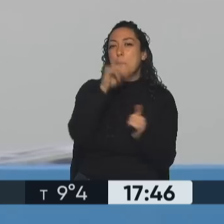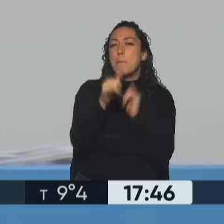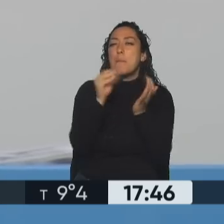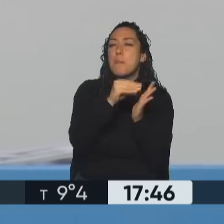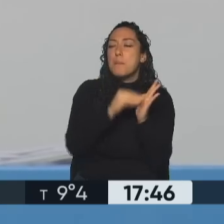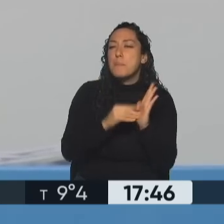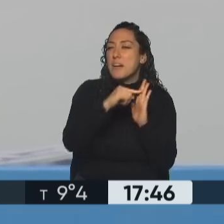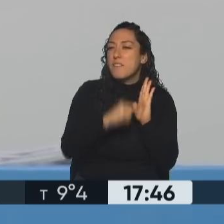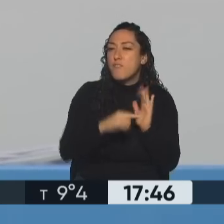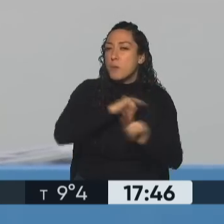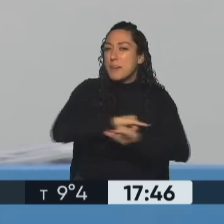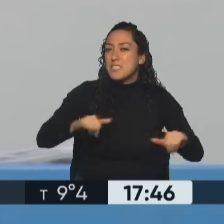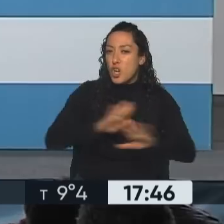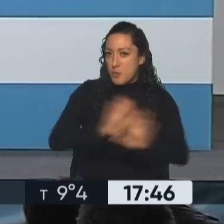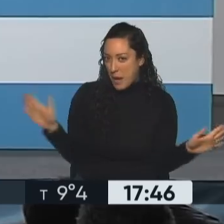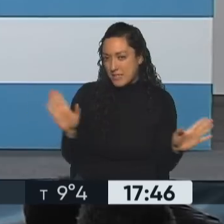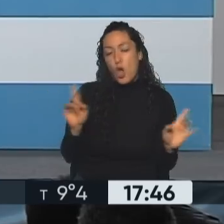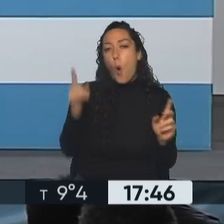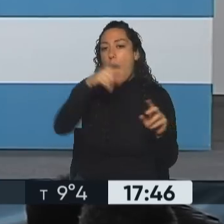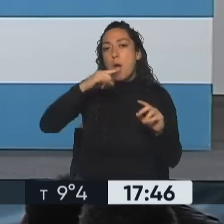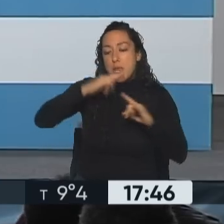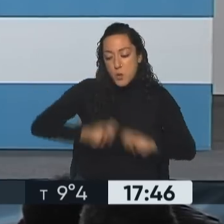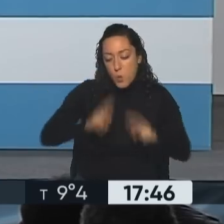cuenta, averigüen si quieren,